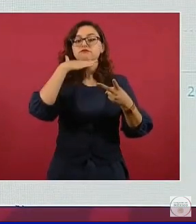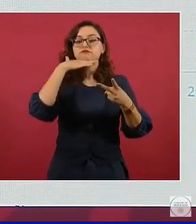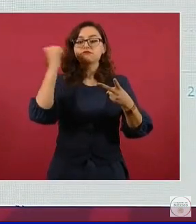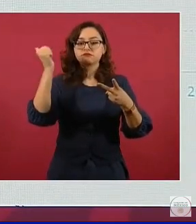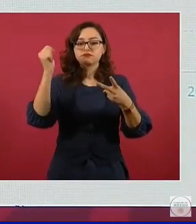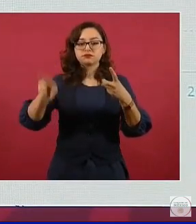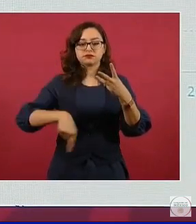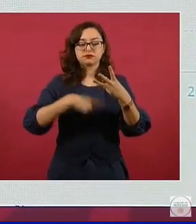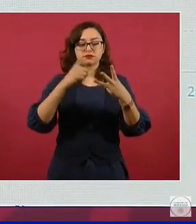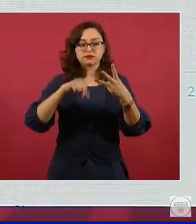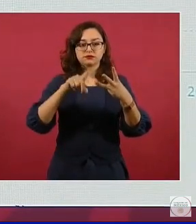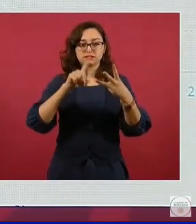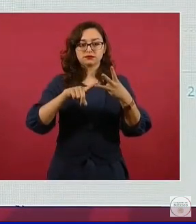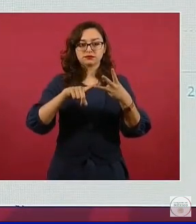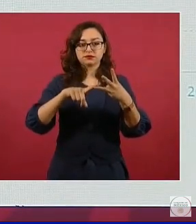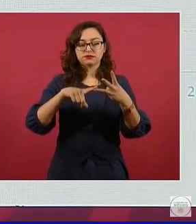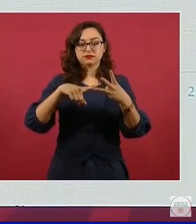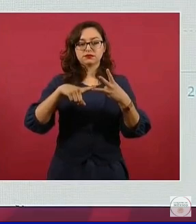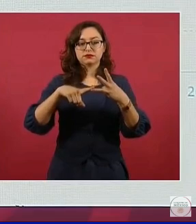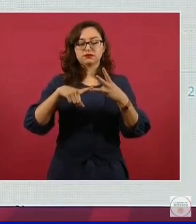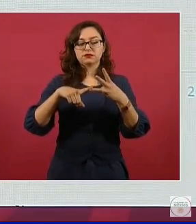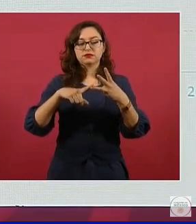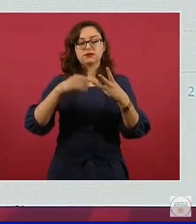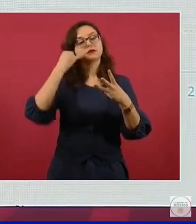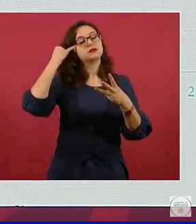Alemania ni Japón.